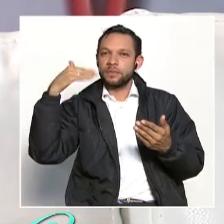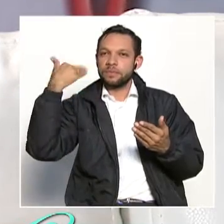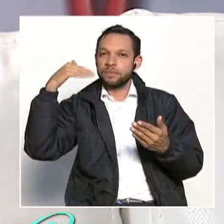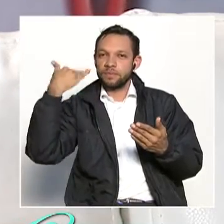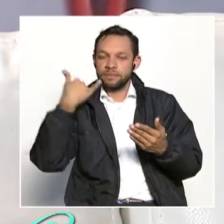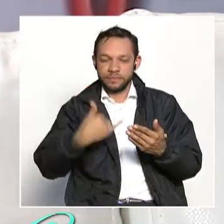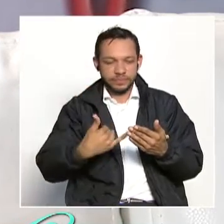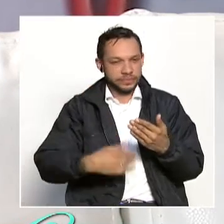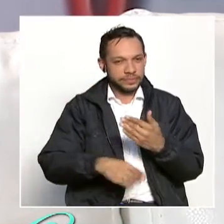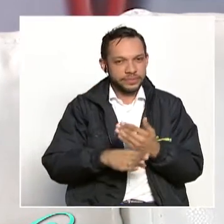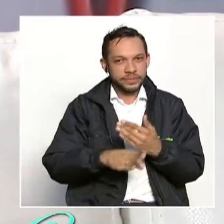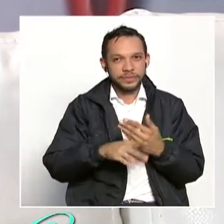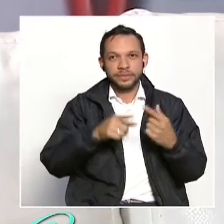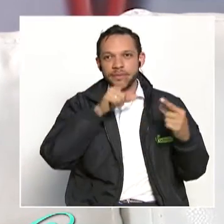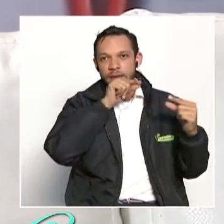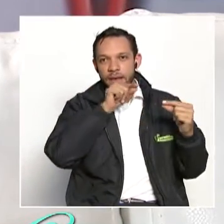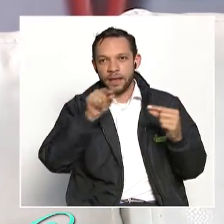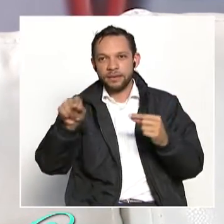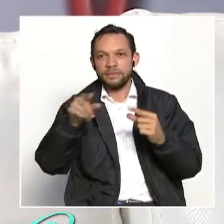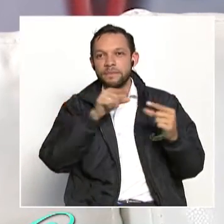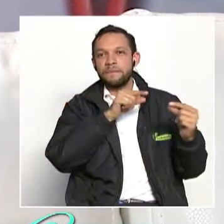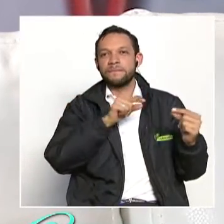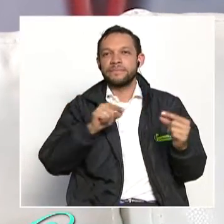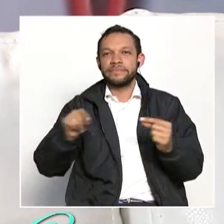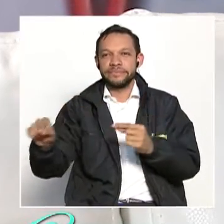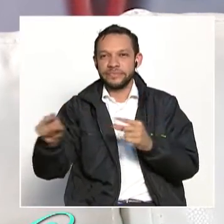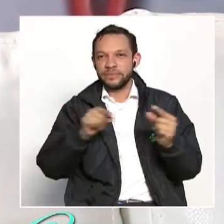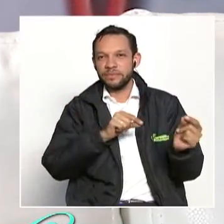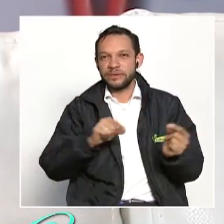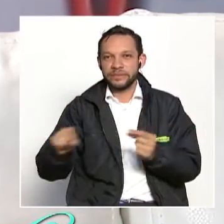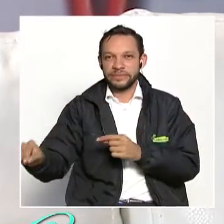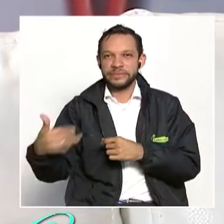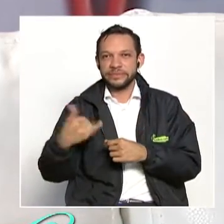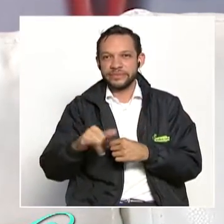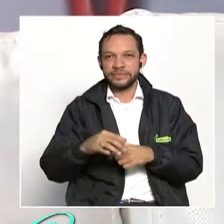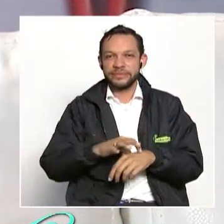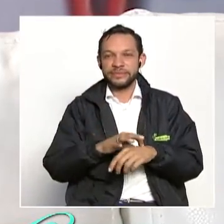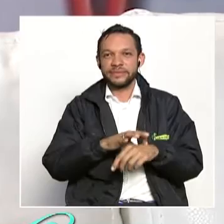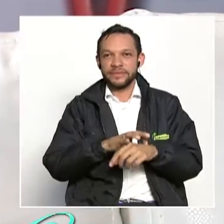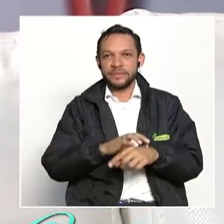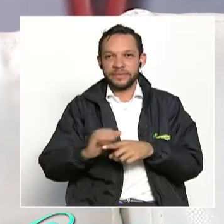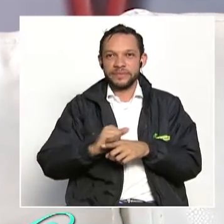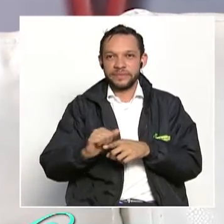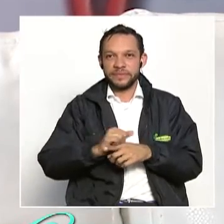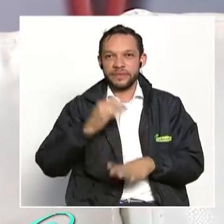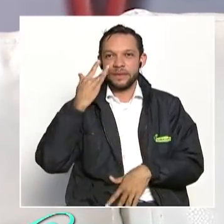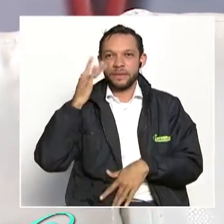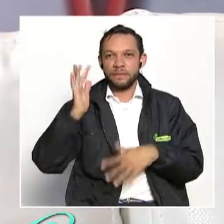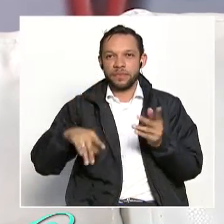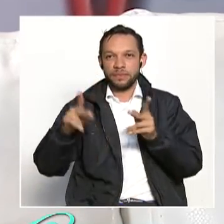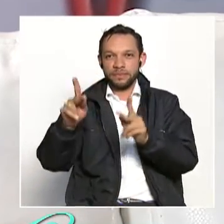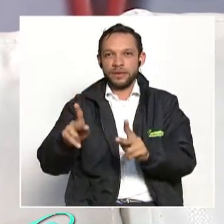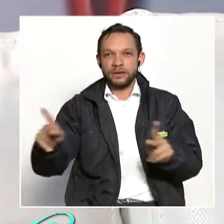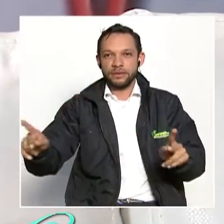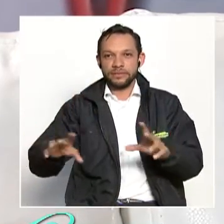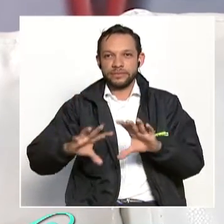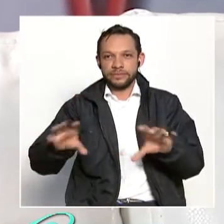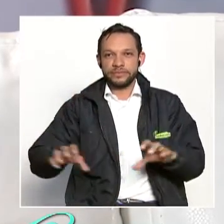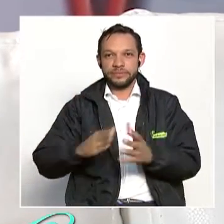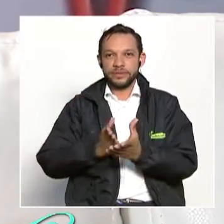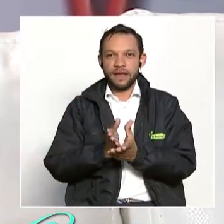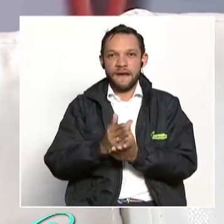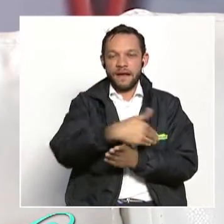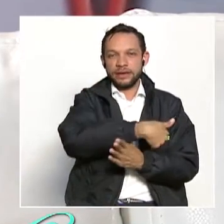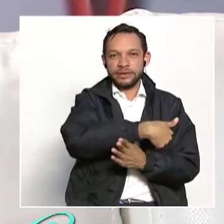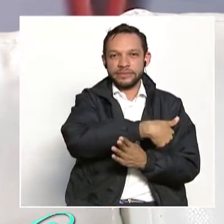hay que criticar los malos hábitos de vida de las personas y ver